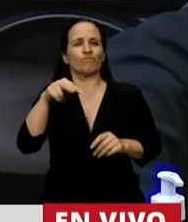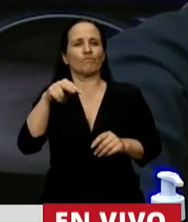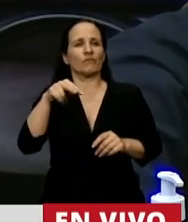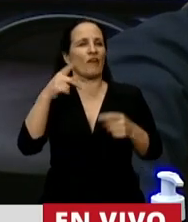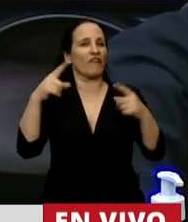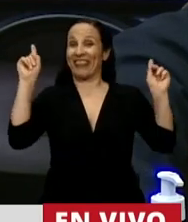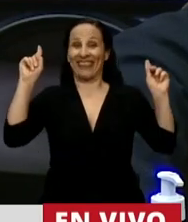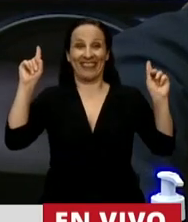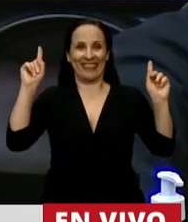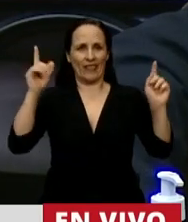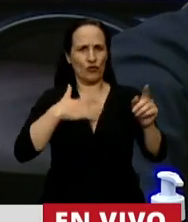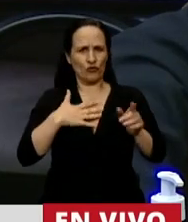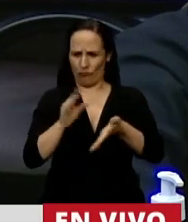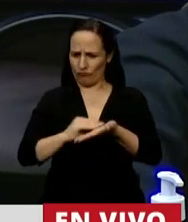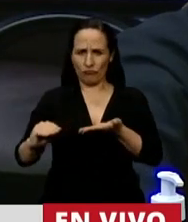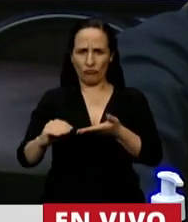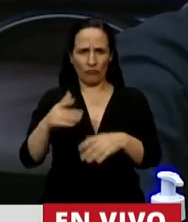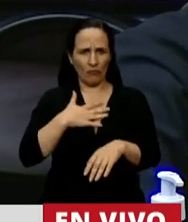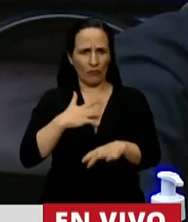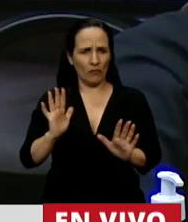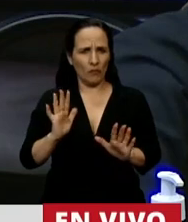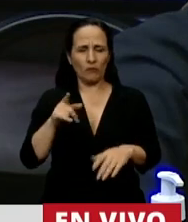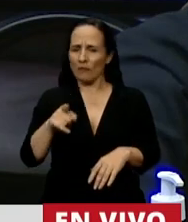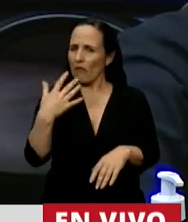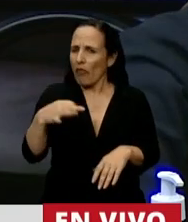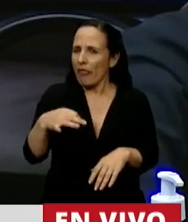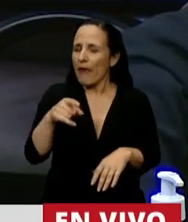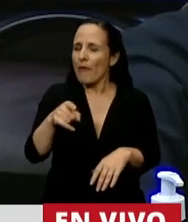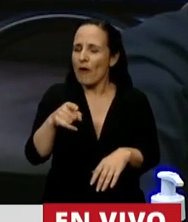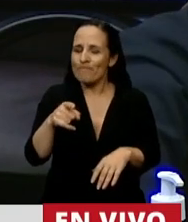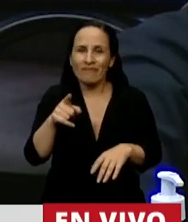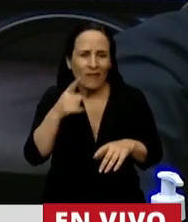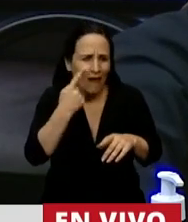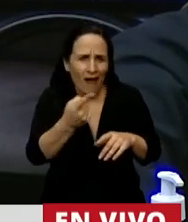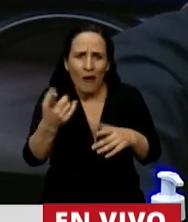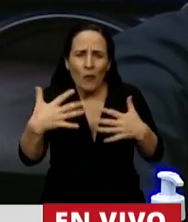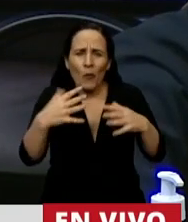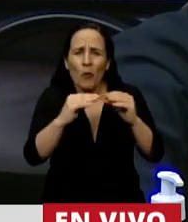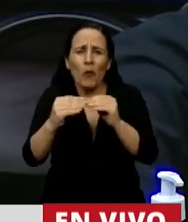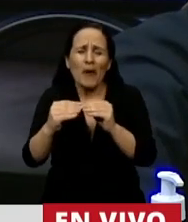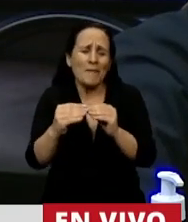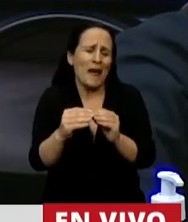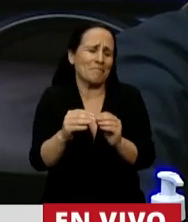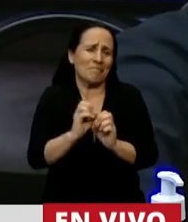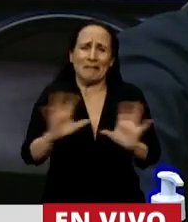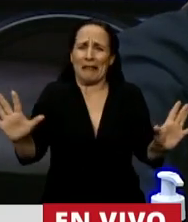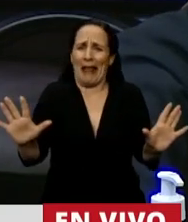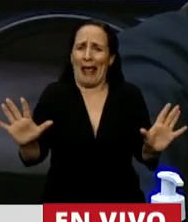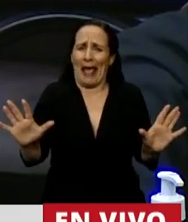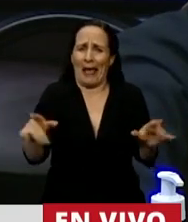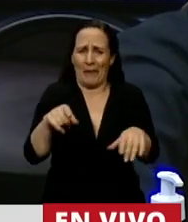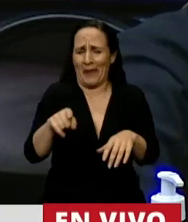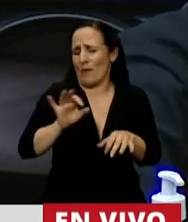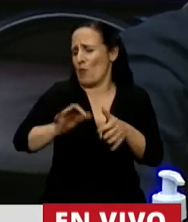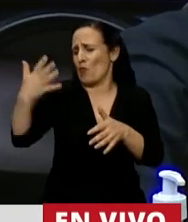legislador de poder tratar y resolver esos enormes problemas que existen en un sector de la sociedad